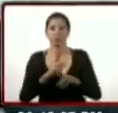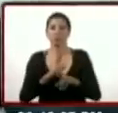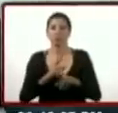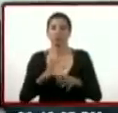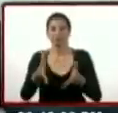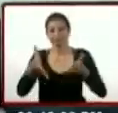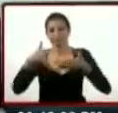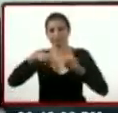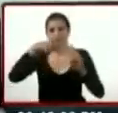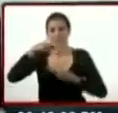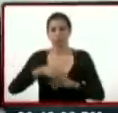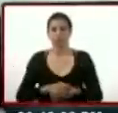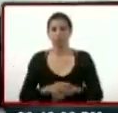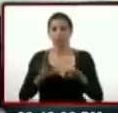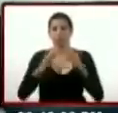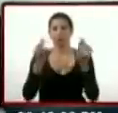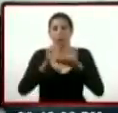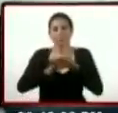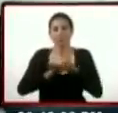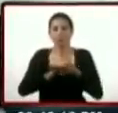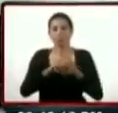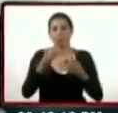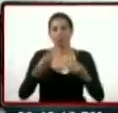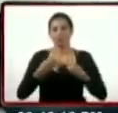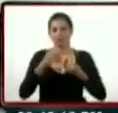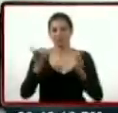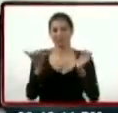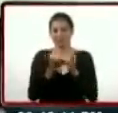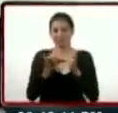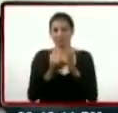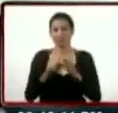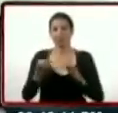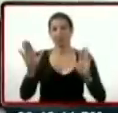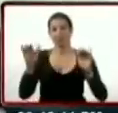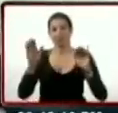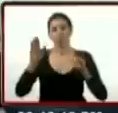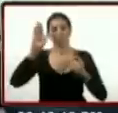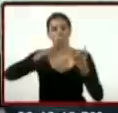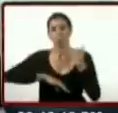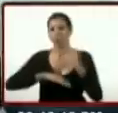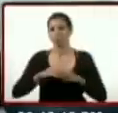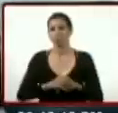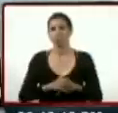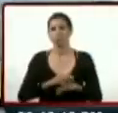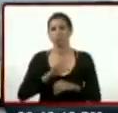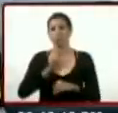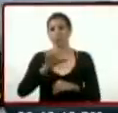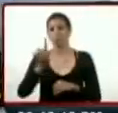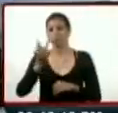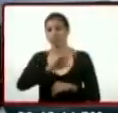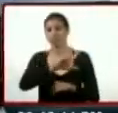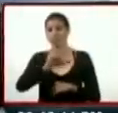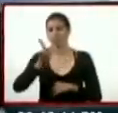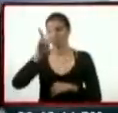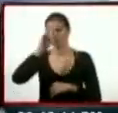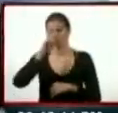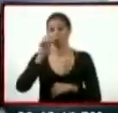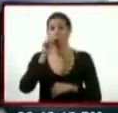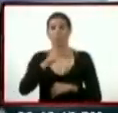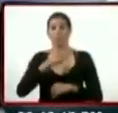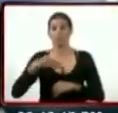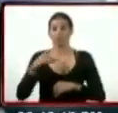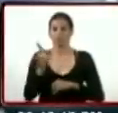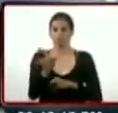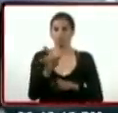Familiares, amigos y vecinos dieron un hasta luego a Henry Manuel Rangel La Rosa, de 32 años de edad, quien se desempeñaba como militante del PSUV